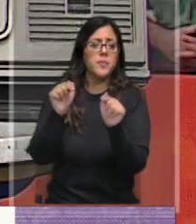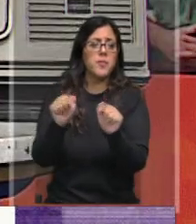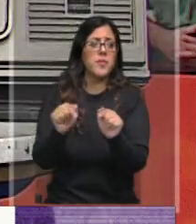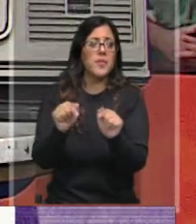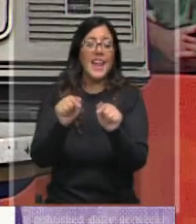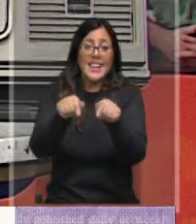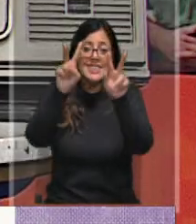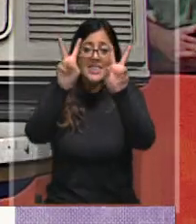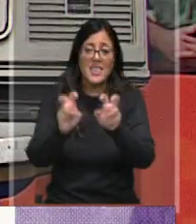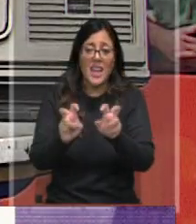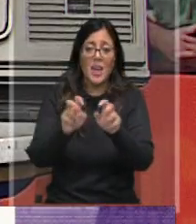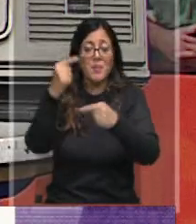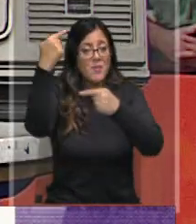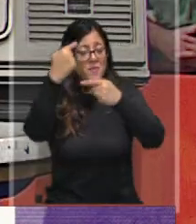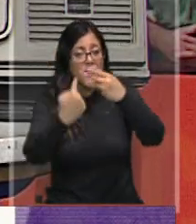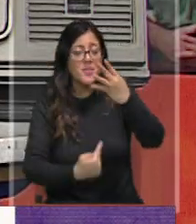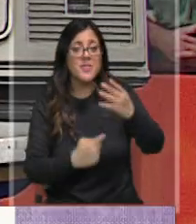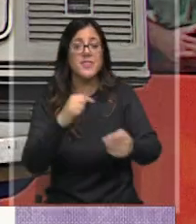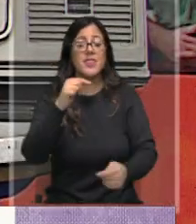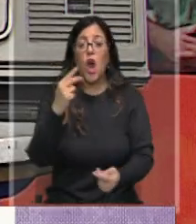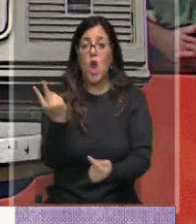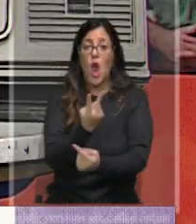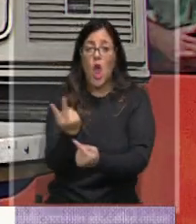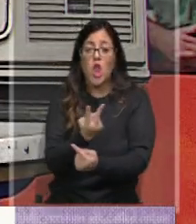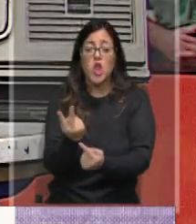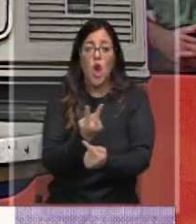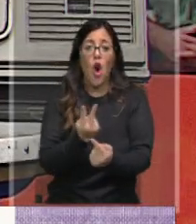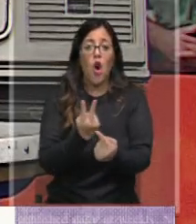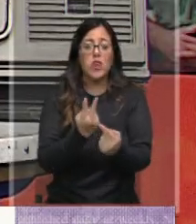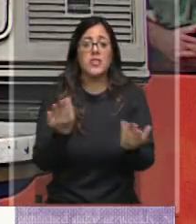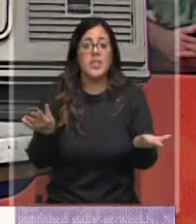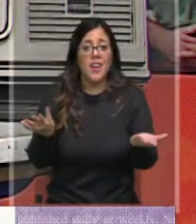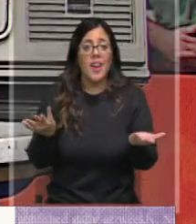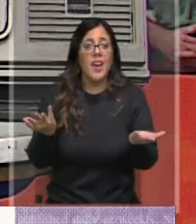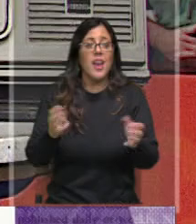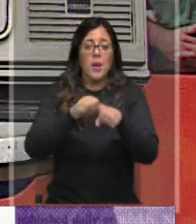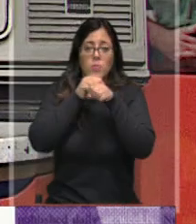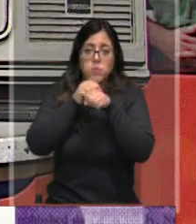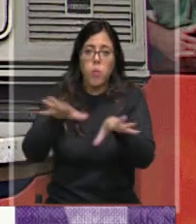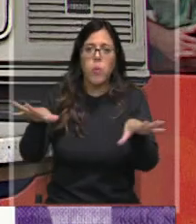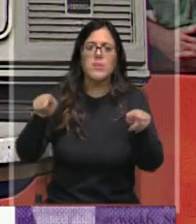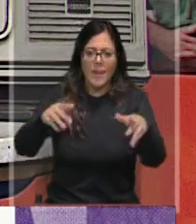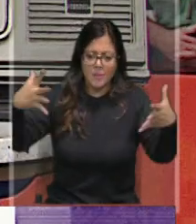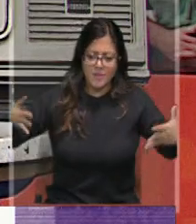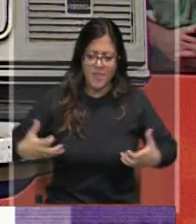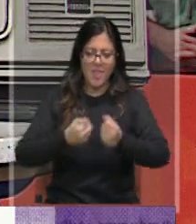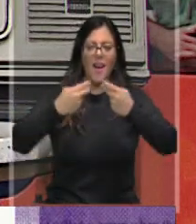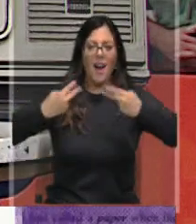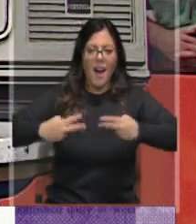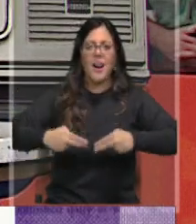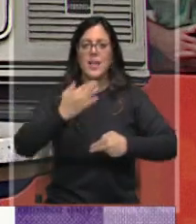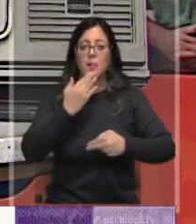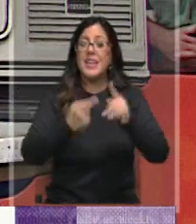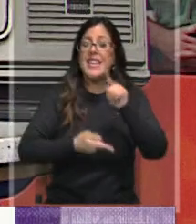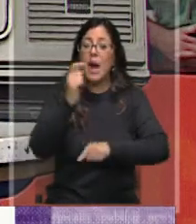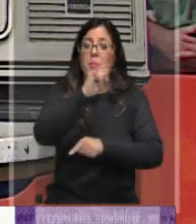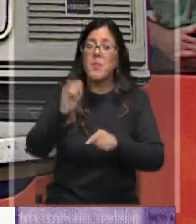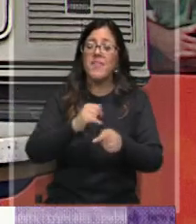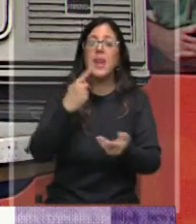Ese tema, como tantos otros, Lucía y Joaquín Galán lo han llevado al Festival de Viña del Mar. La primera vez fue